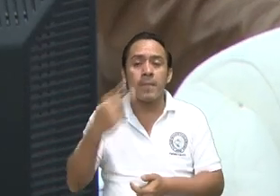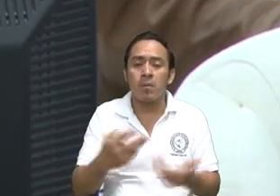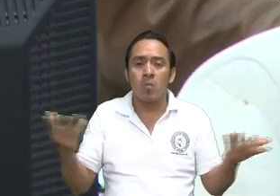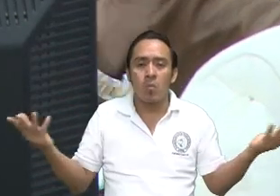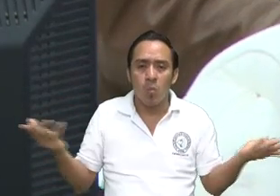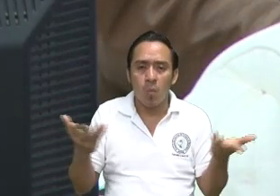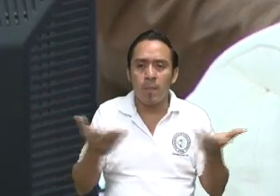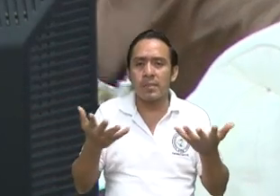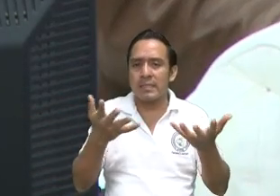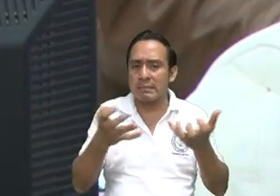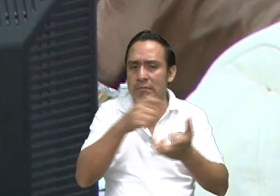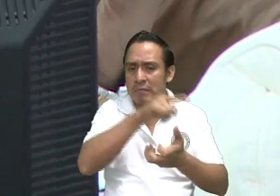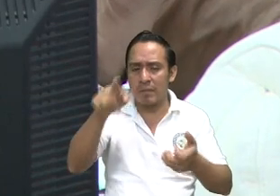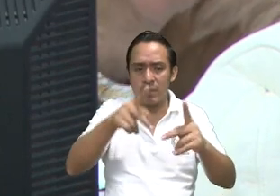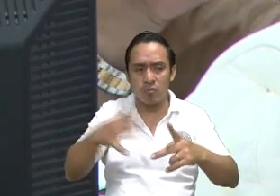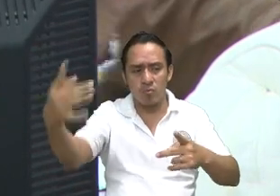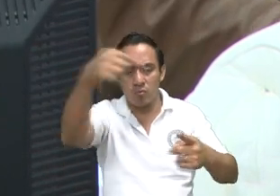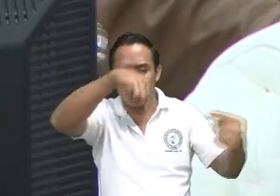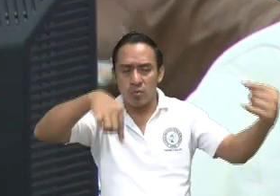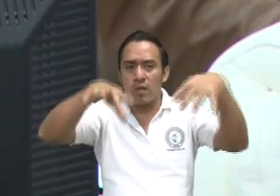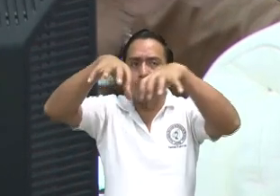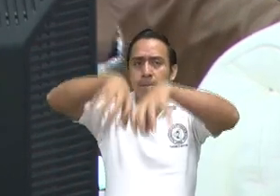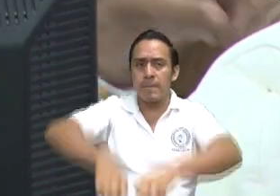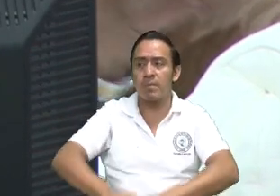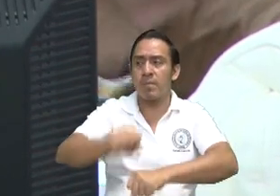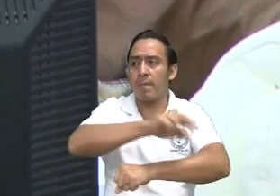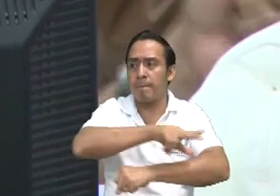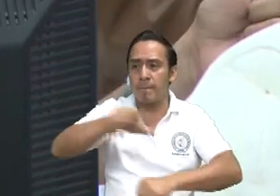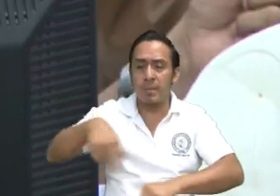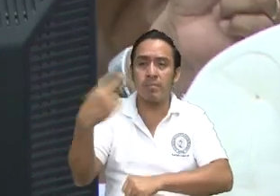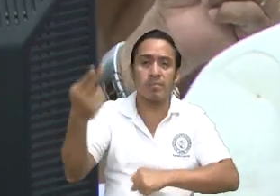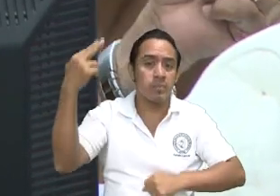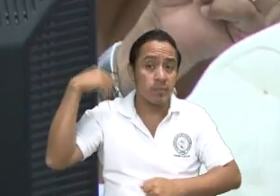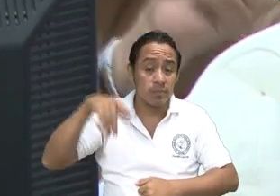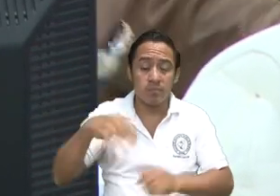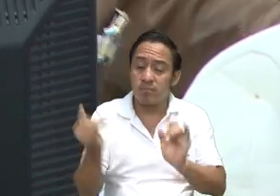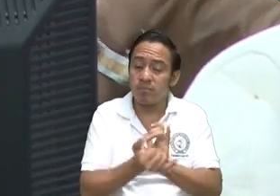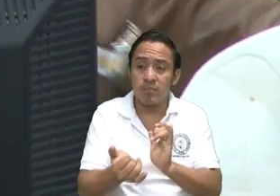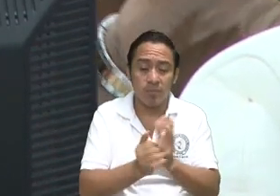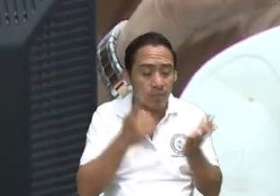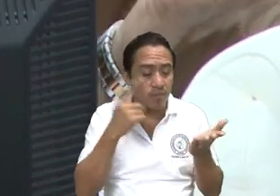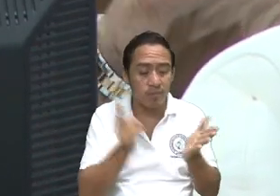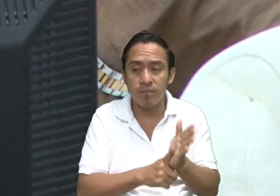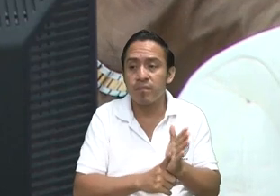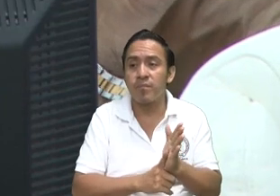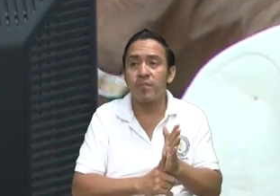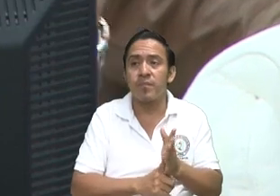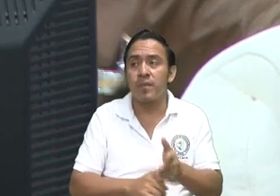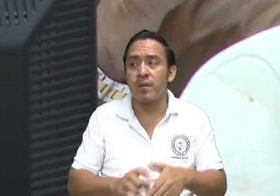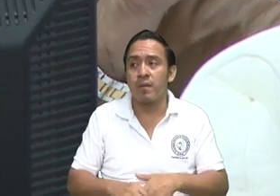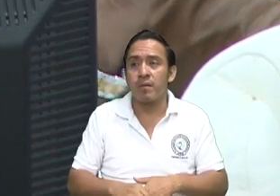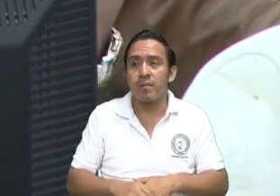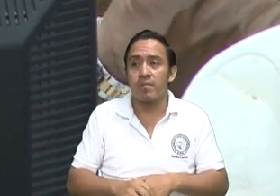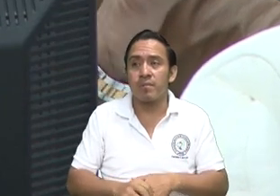sido el propósito de estos invasores, y esa misma historia también nos muestra cómo en cada momento